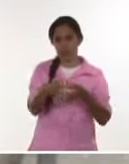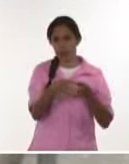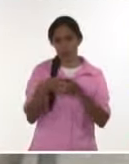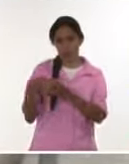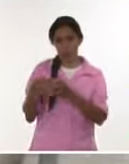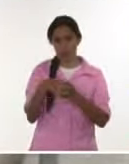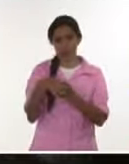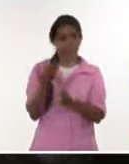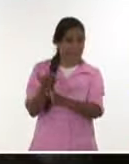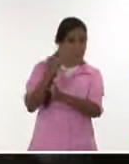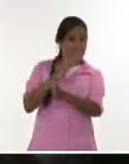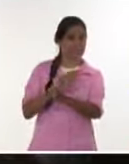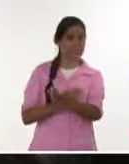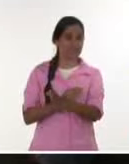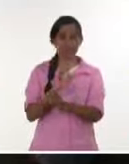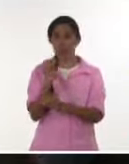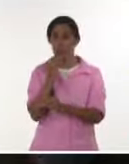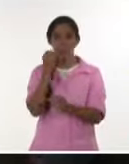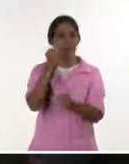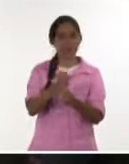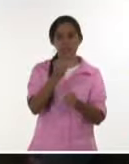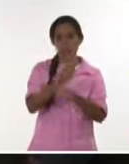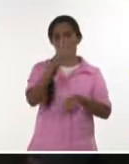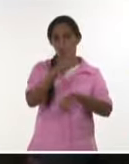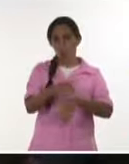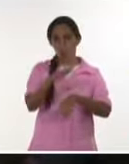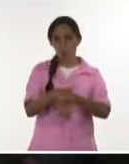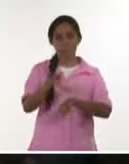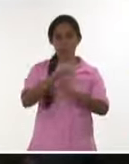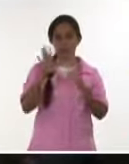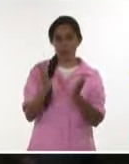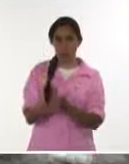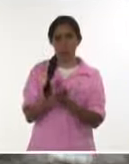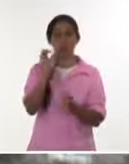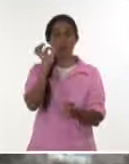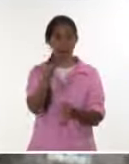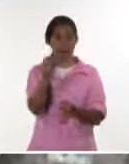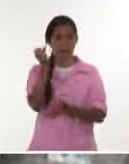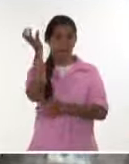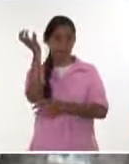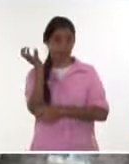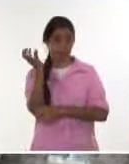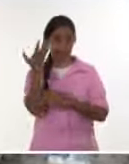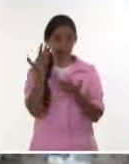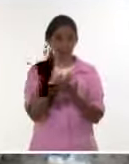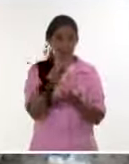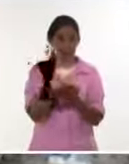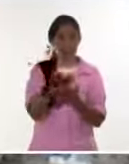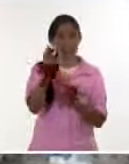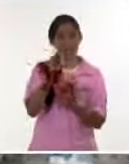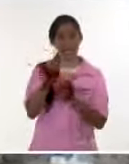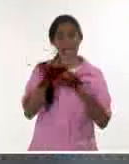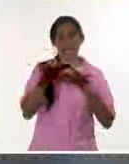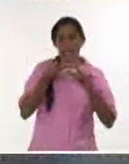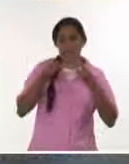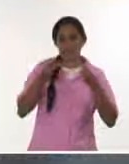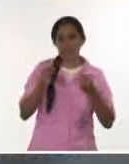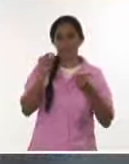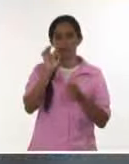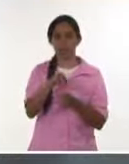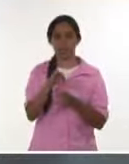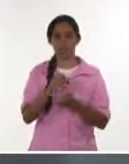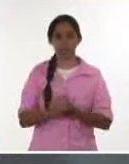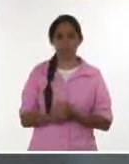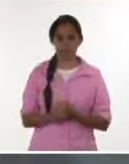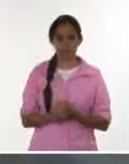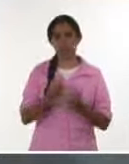reparaciones que imposibilitaron el inicio en fecha de la zafra en el central Jesús Sablón, Rabí Moreno de Calimete. Hay una